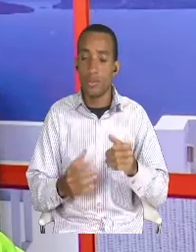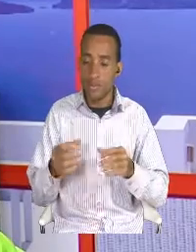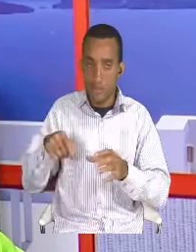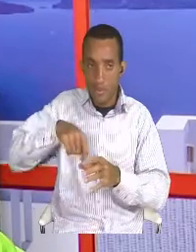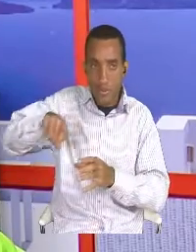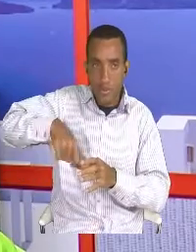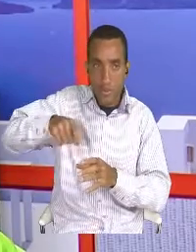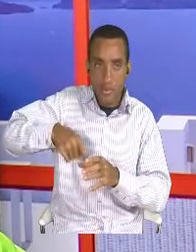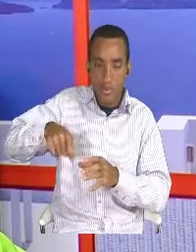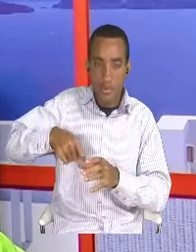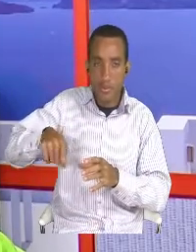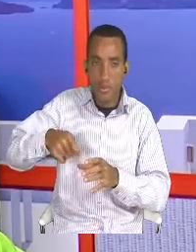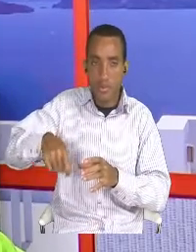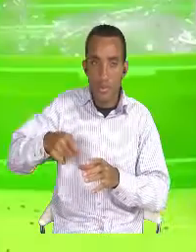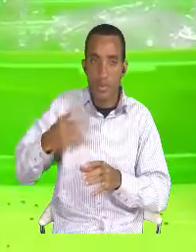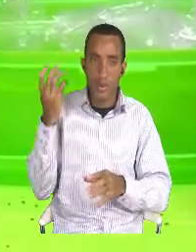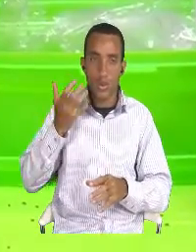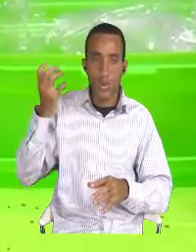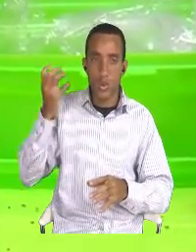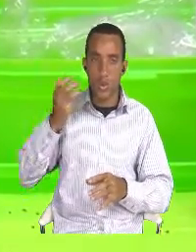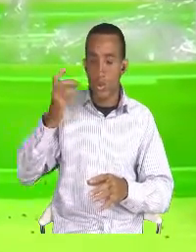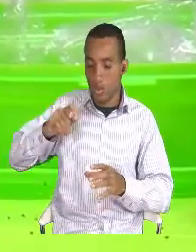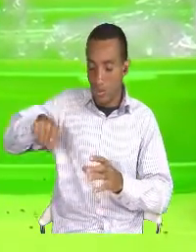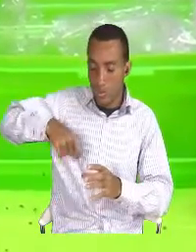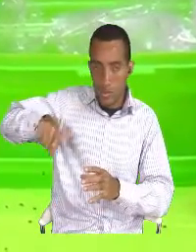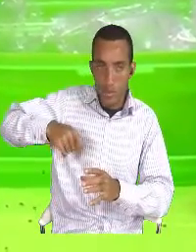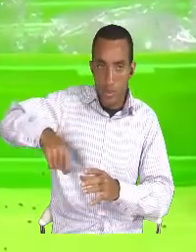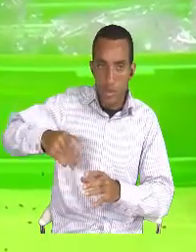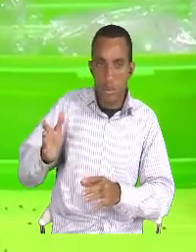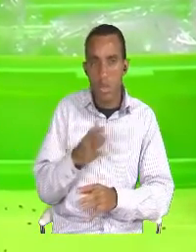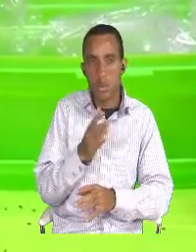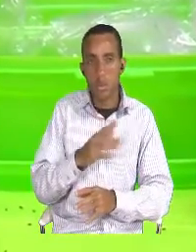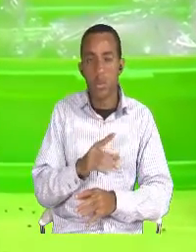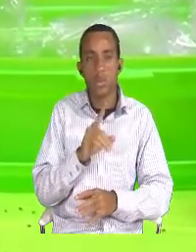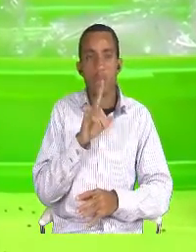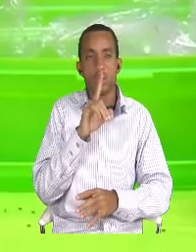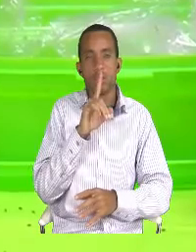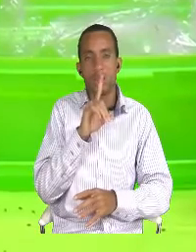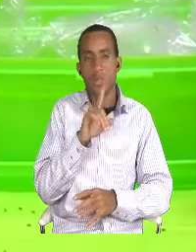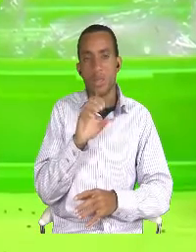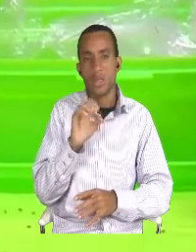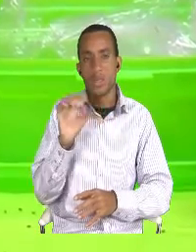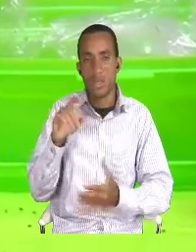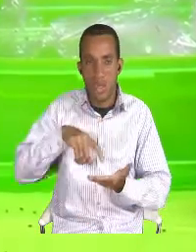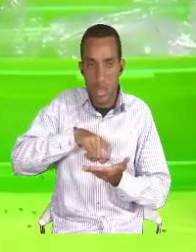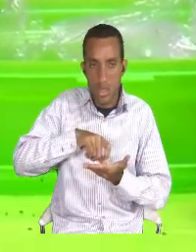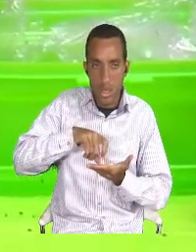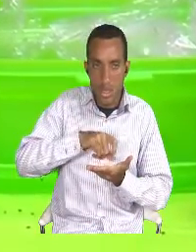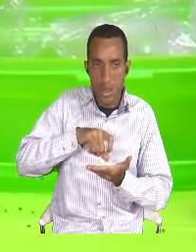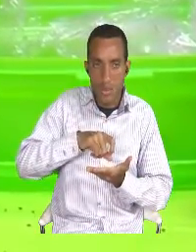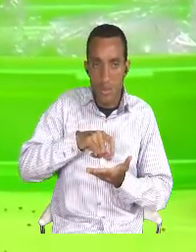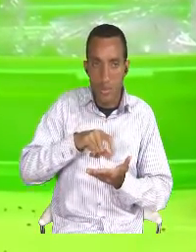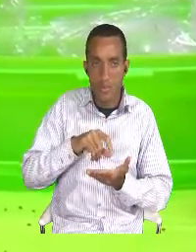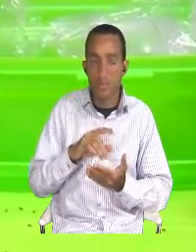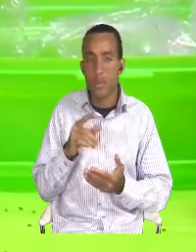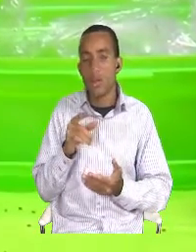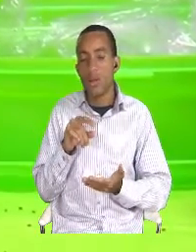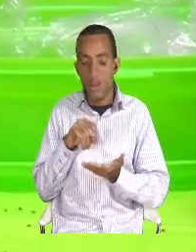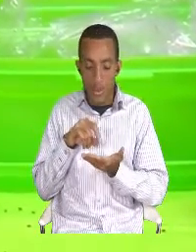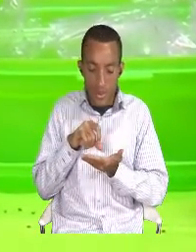un snack. Vamos más o menos, bueno, yo le calculo unos 100 gramos de yogur griego, que aportan más o menos 12 gramos